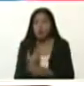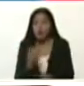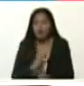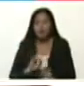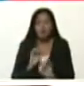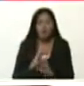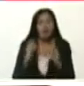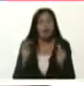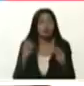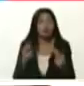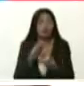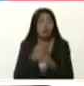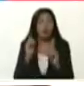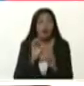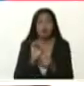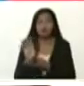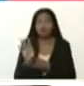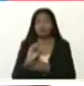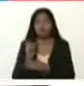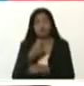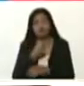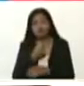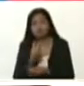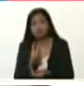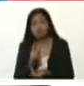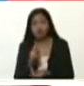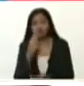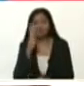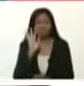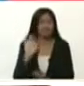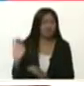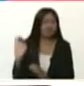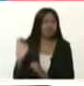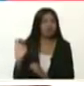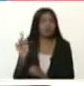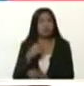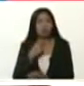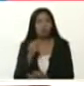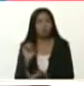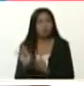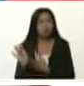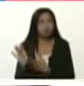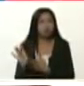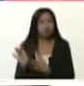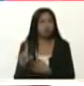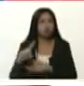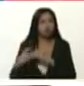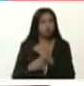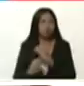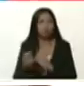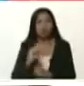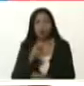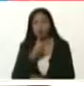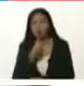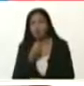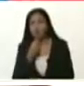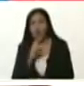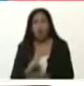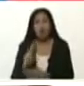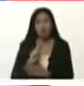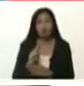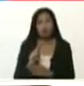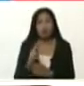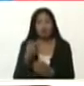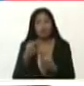Democrática, no los quieren, les huele mal. Los adecos le huelen mal al guaidocismo, los utilizan, que es